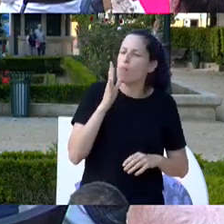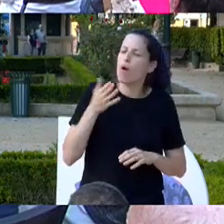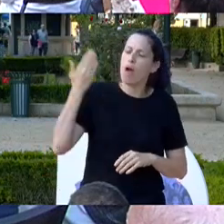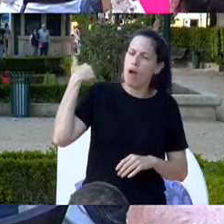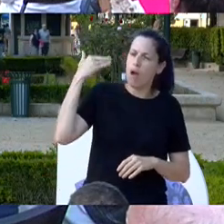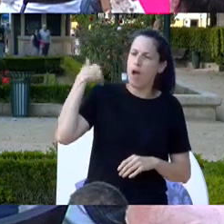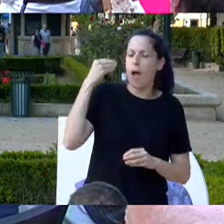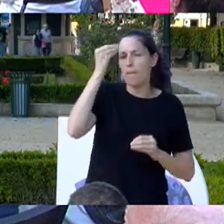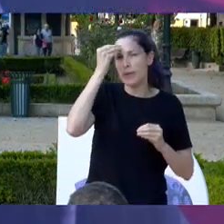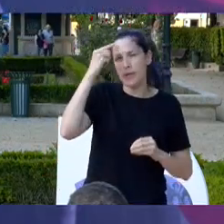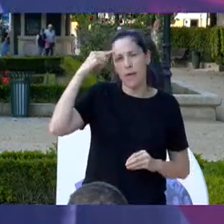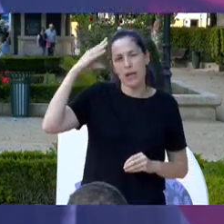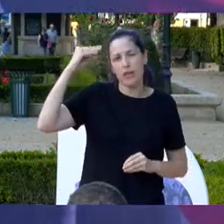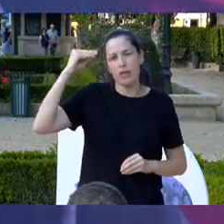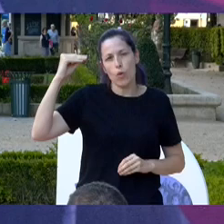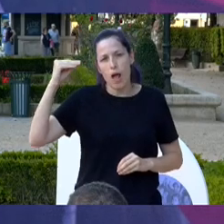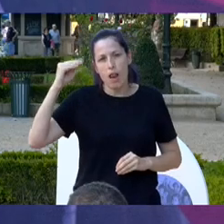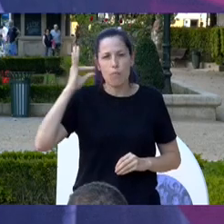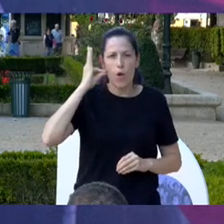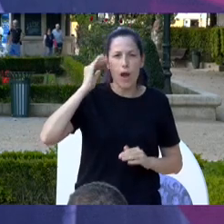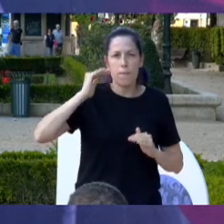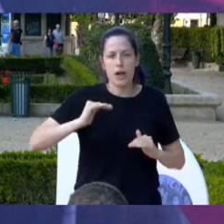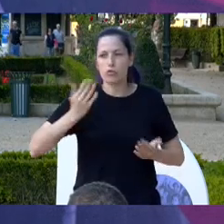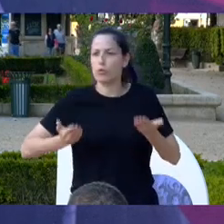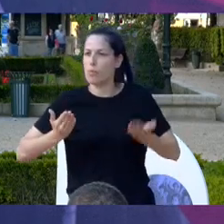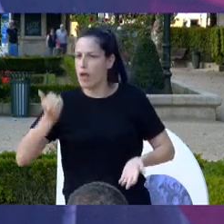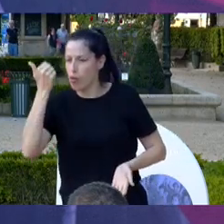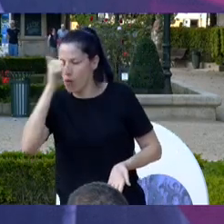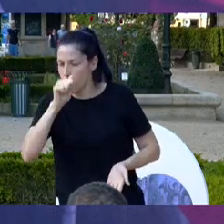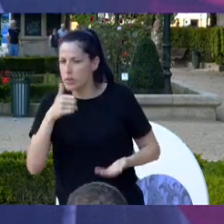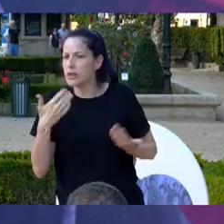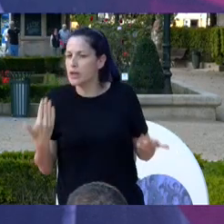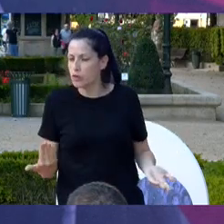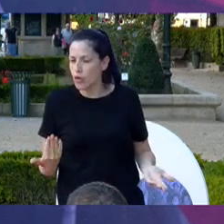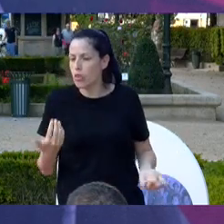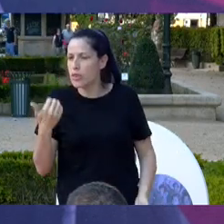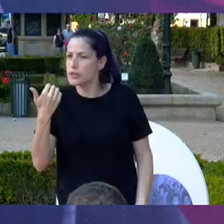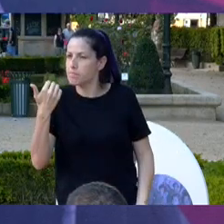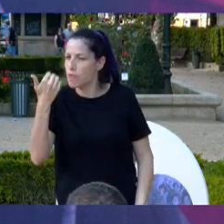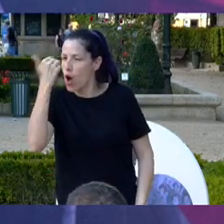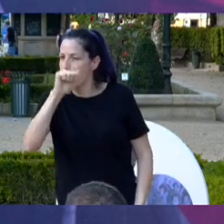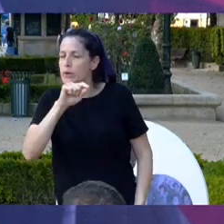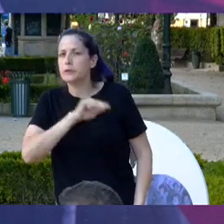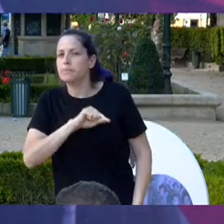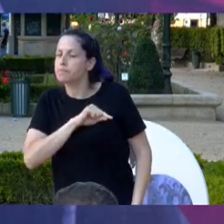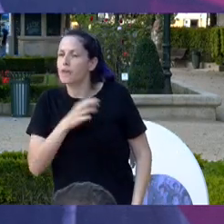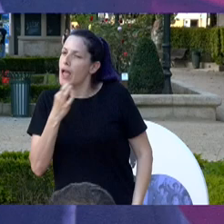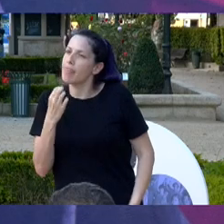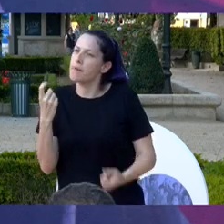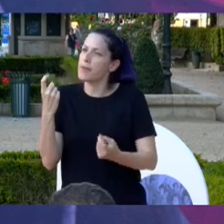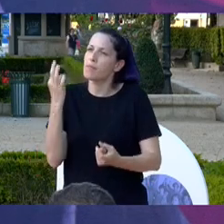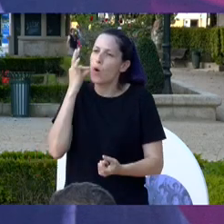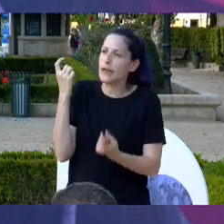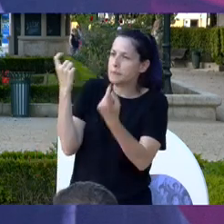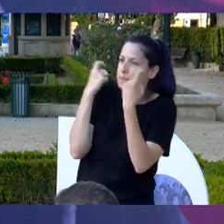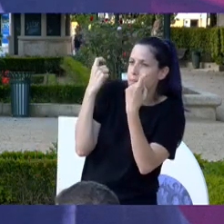moralmente a los hombres tiñan a obriga de educarnos a nos, ¿no? Es decir, ellos apostaban por lo